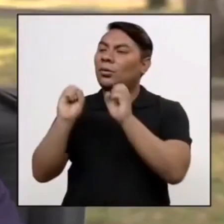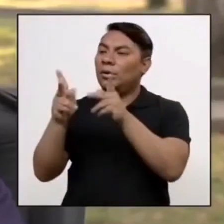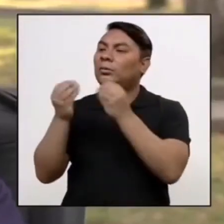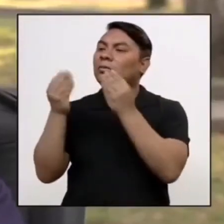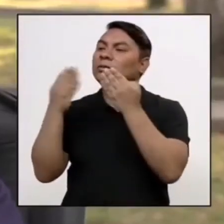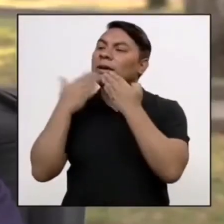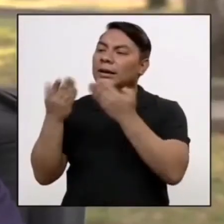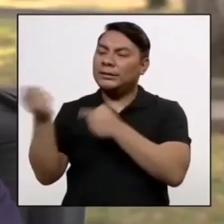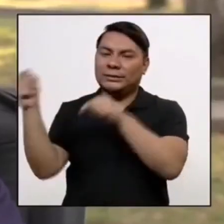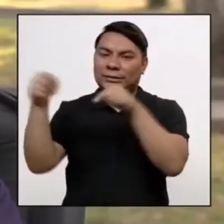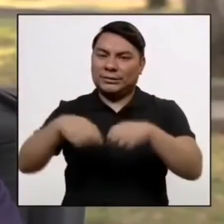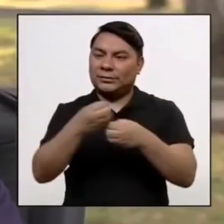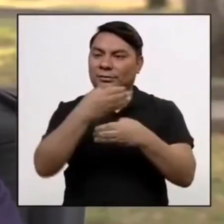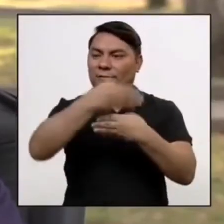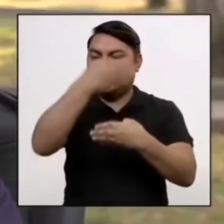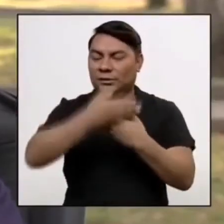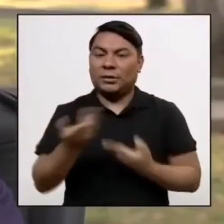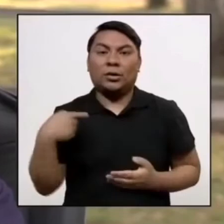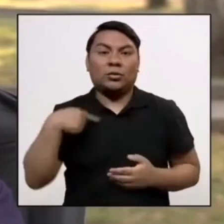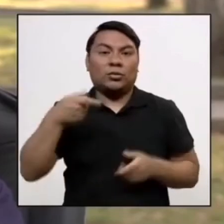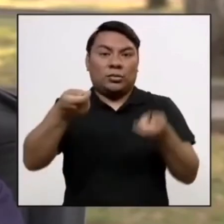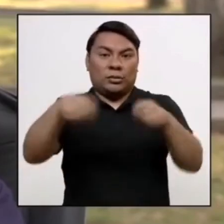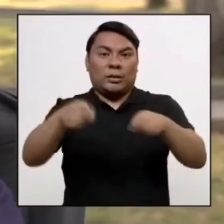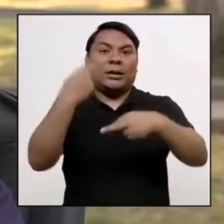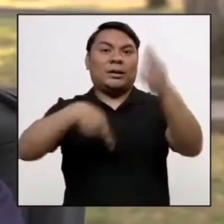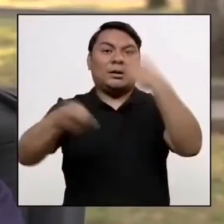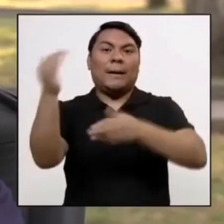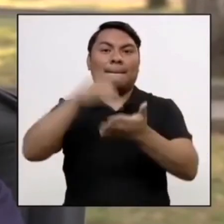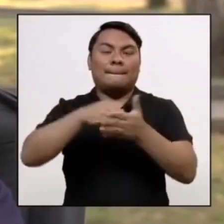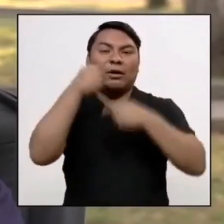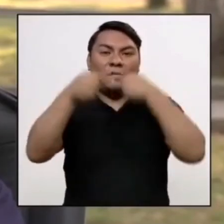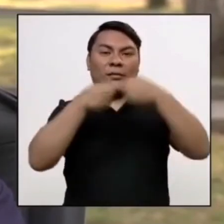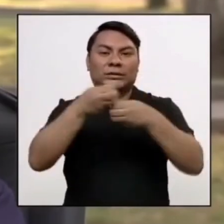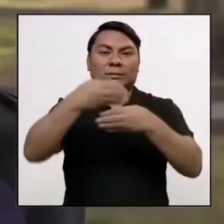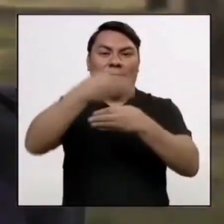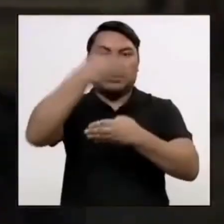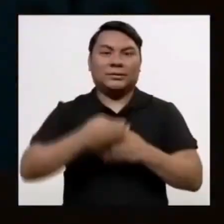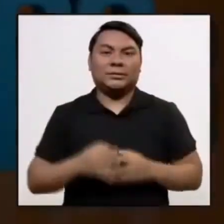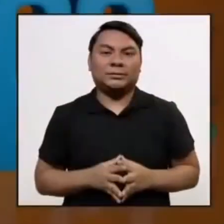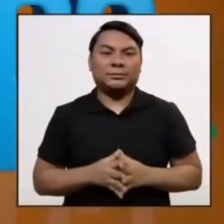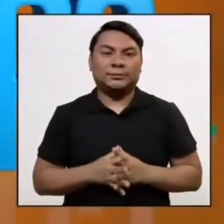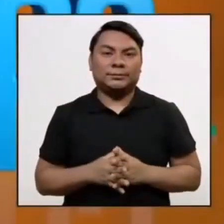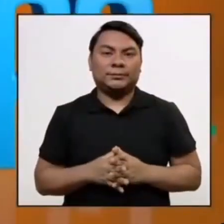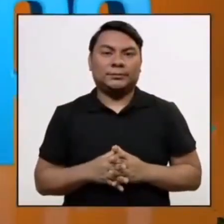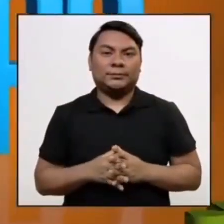muchísimas gracias por estar aquí en el programa. Nosotros vamos a una pausa y ya regresamos con más en Sin Barreras.